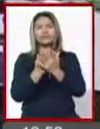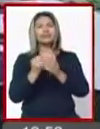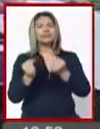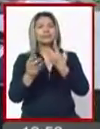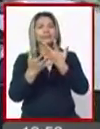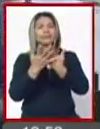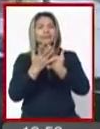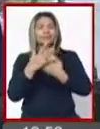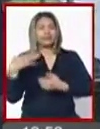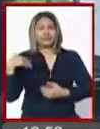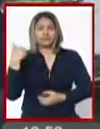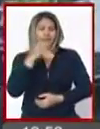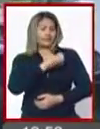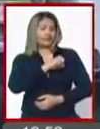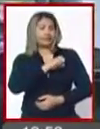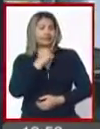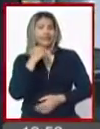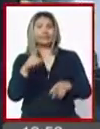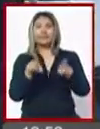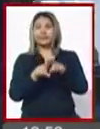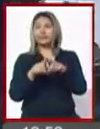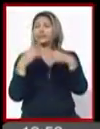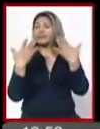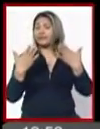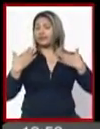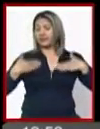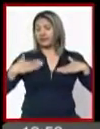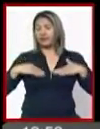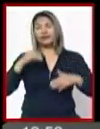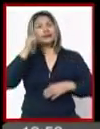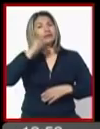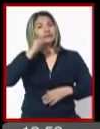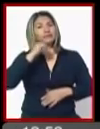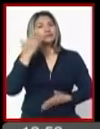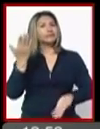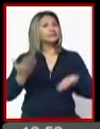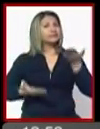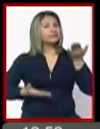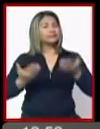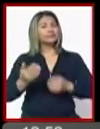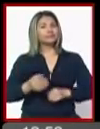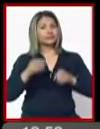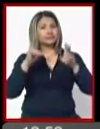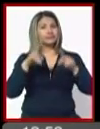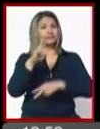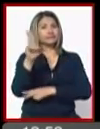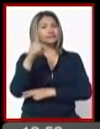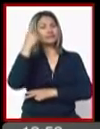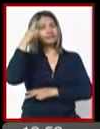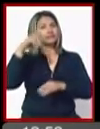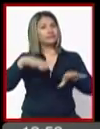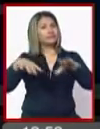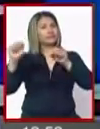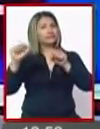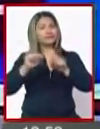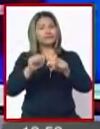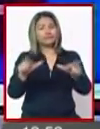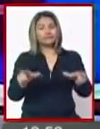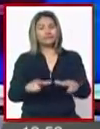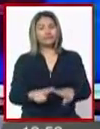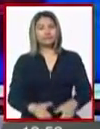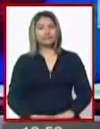El comandante de la policía además indicó que también se encontró vestimenta femenina que supuestamente los internos utilizarían para salir de este